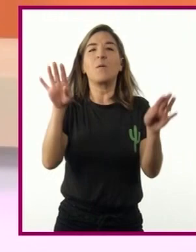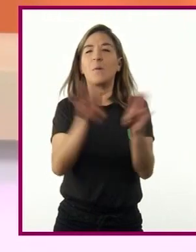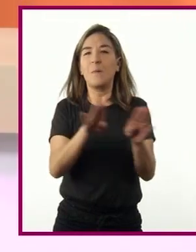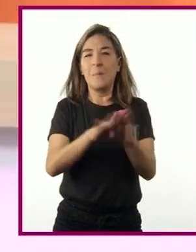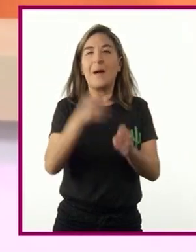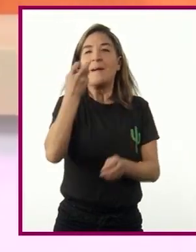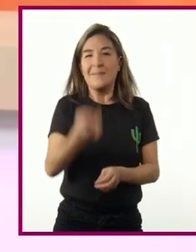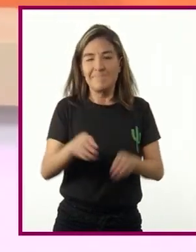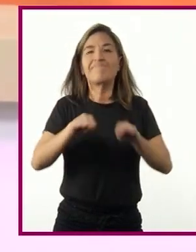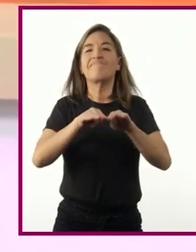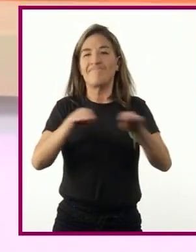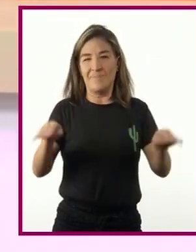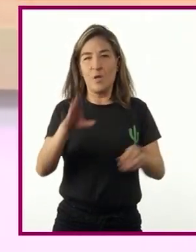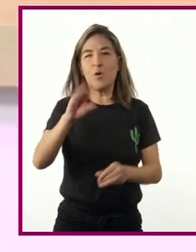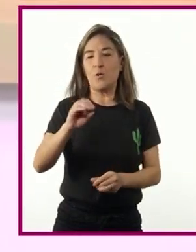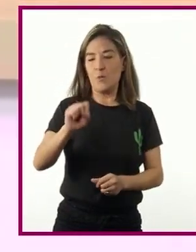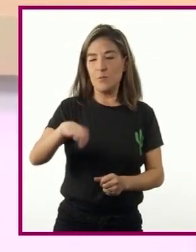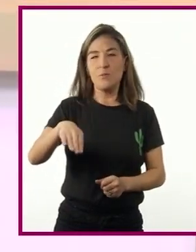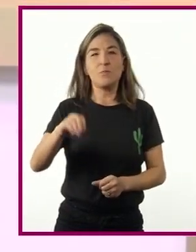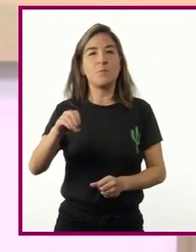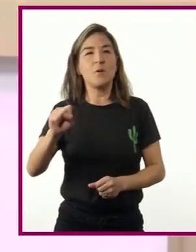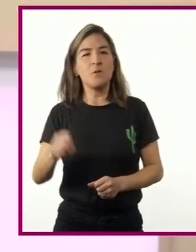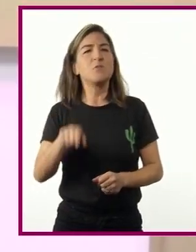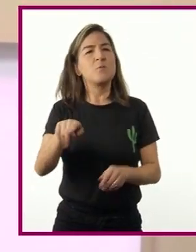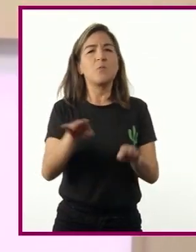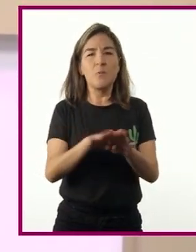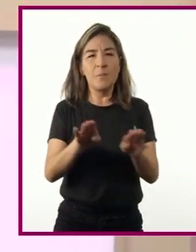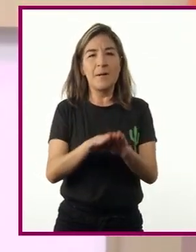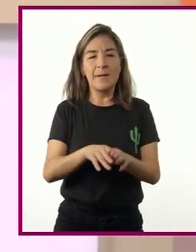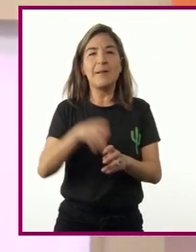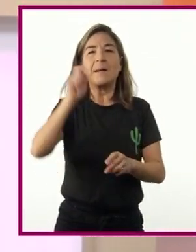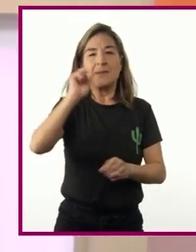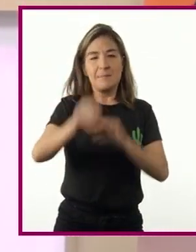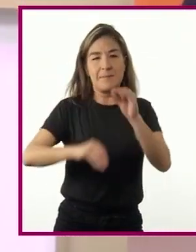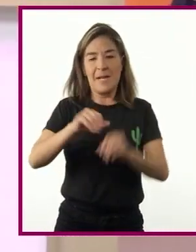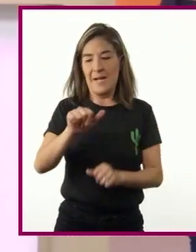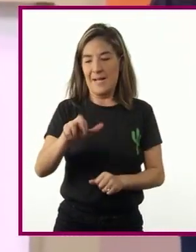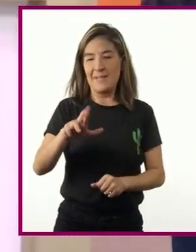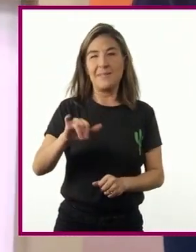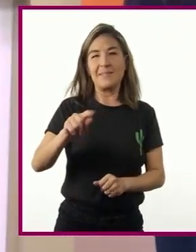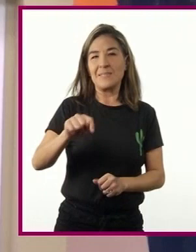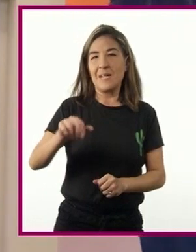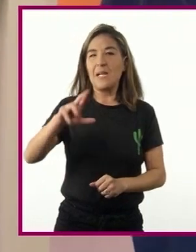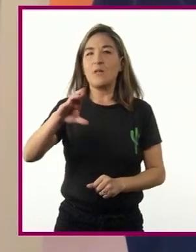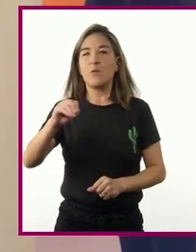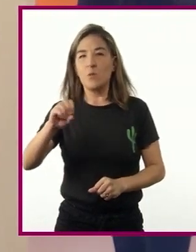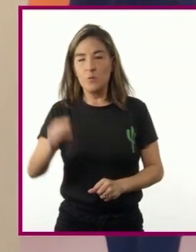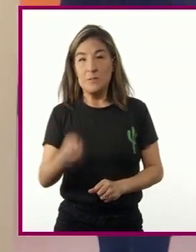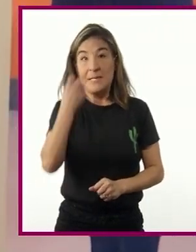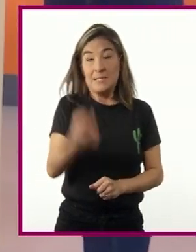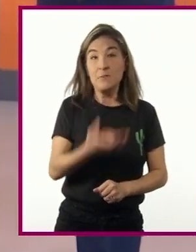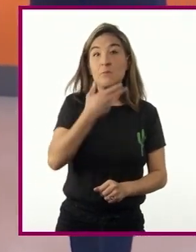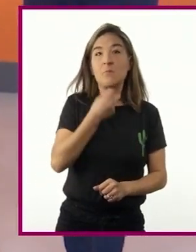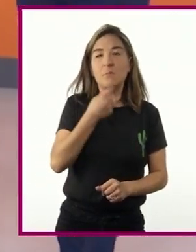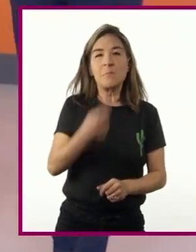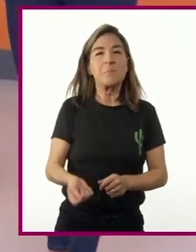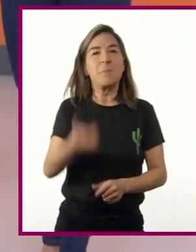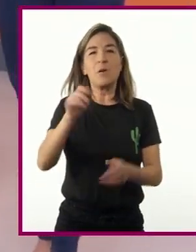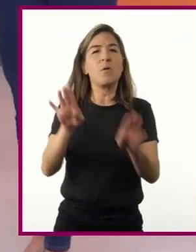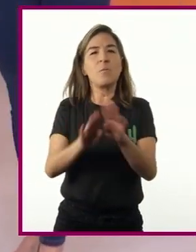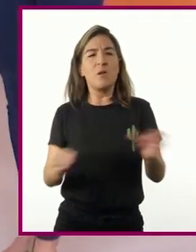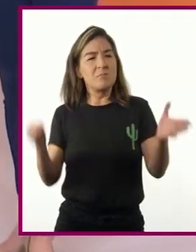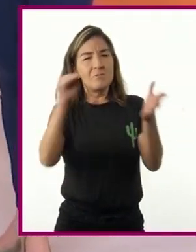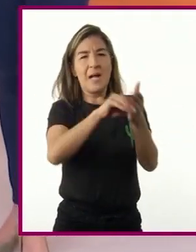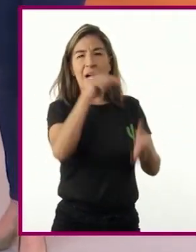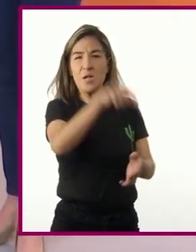necesario medir el cosmos a través del modelo de Aristarco de Samos, quien fue el primero que colocó al Sol y